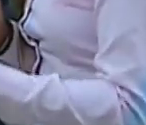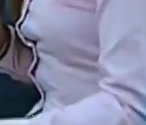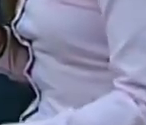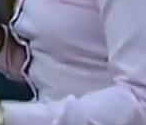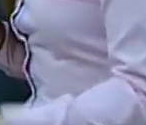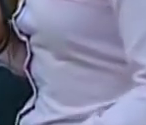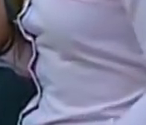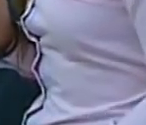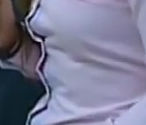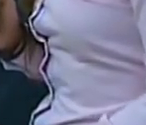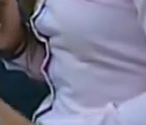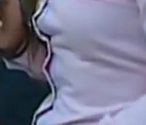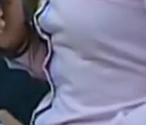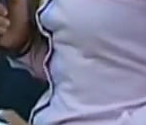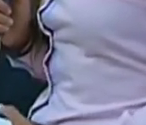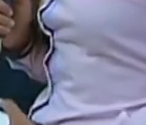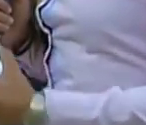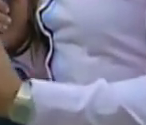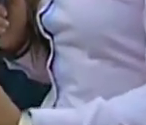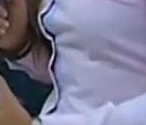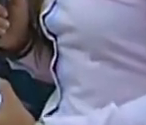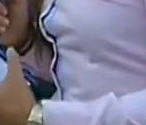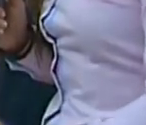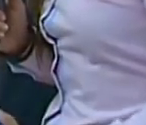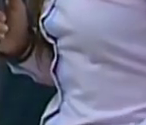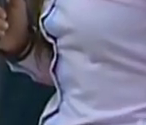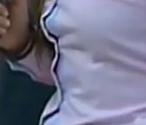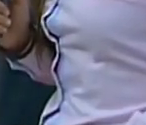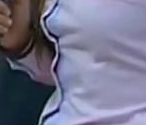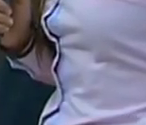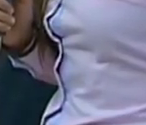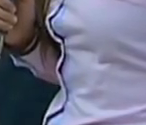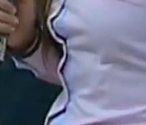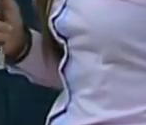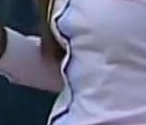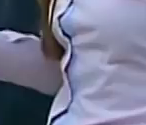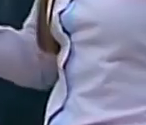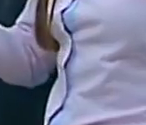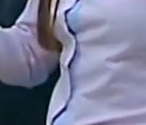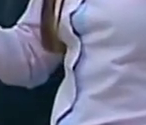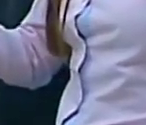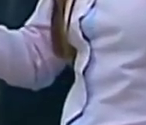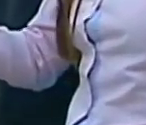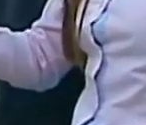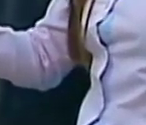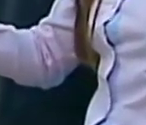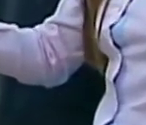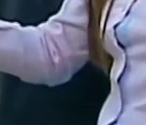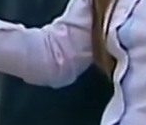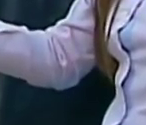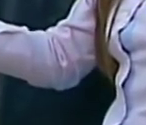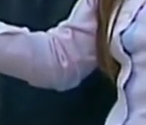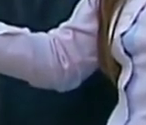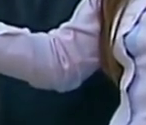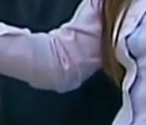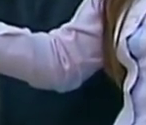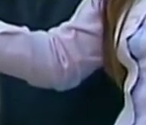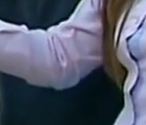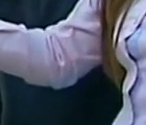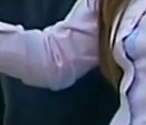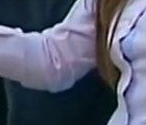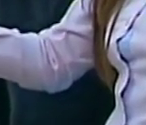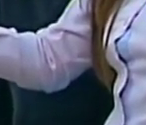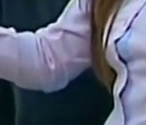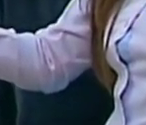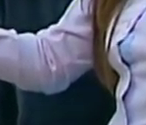que este acuerdo que ha sido aprobado el día de hoy, cómo beneficia a la economía de nuestro país? Pero claramente hoy creo que el pueblo venezolano